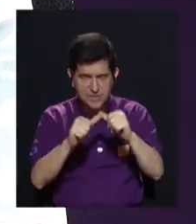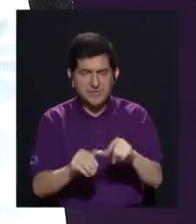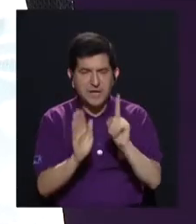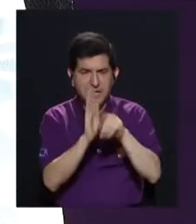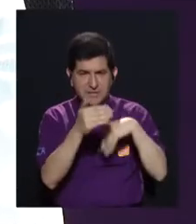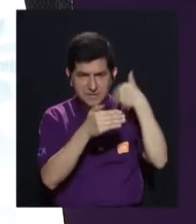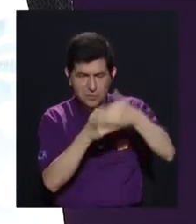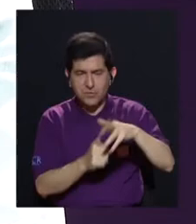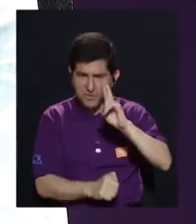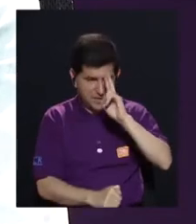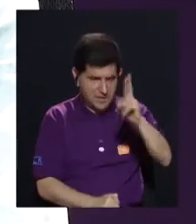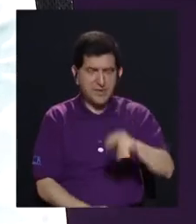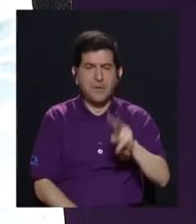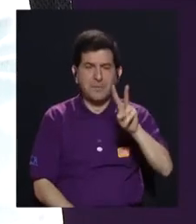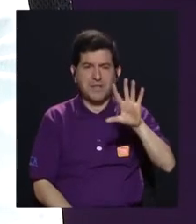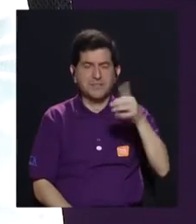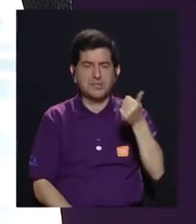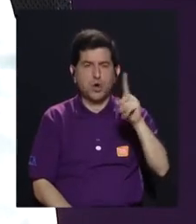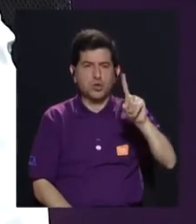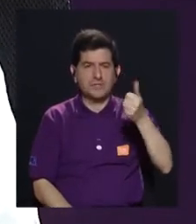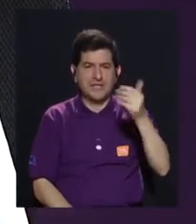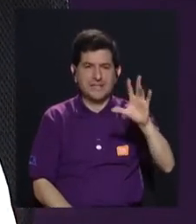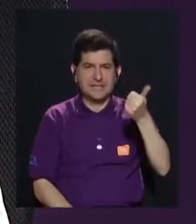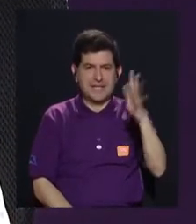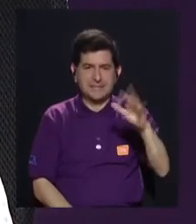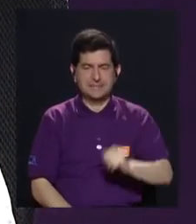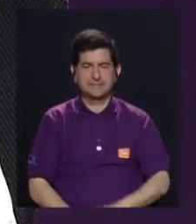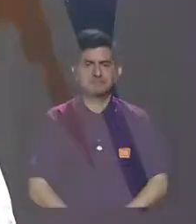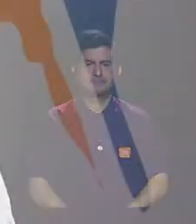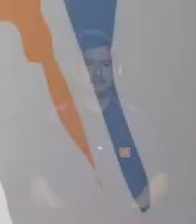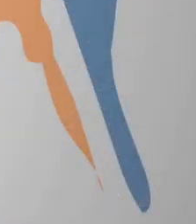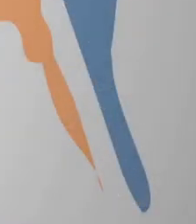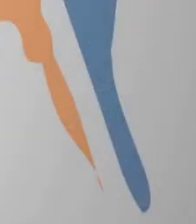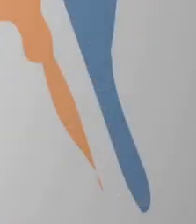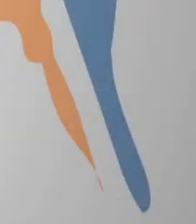en unos segundos con irreverencia de 25 11 15 15